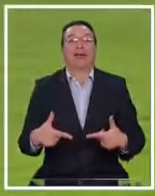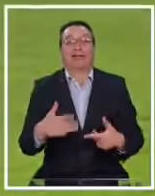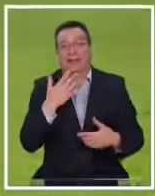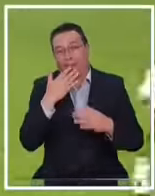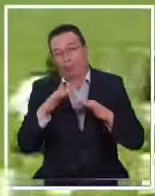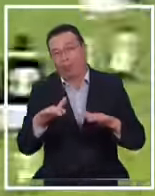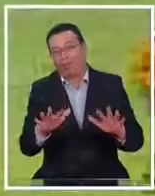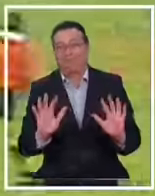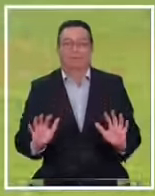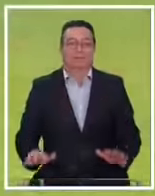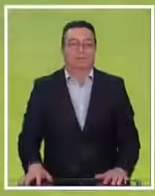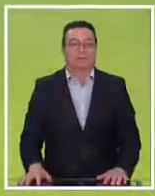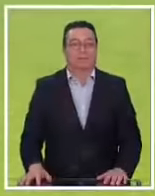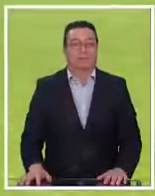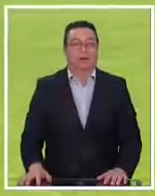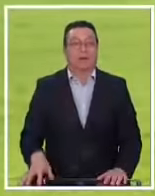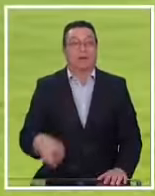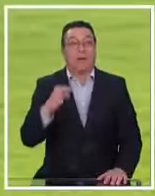salida con Pizarro.